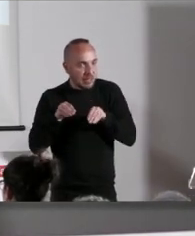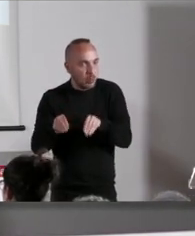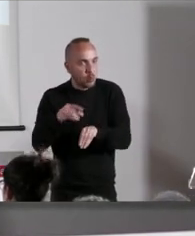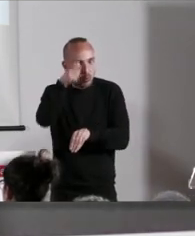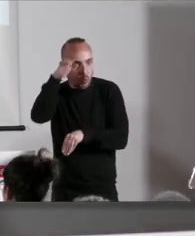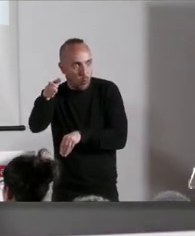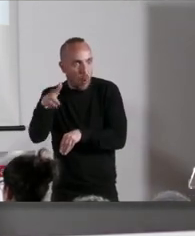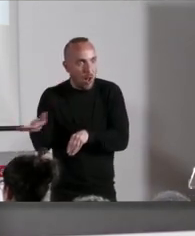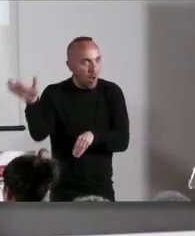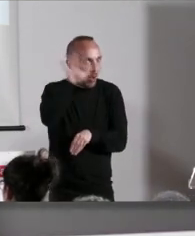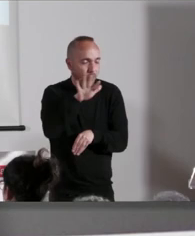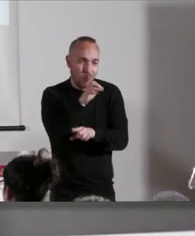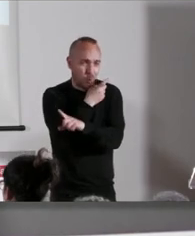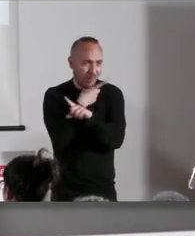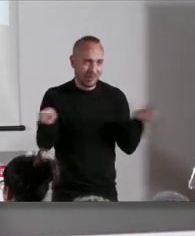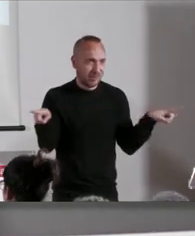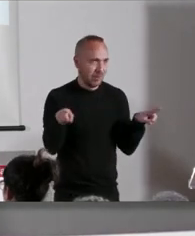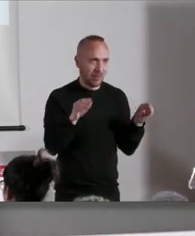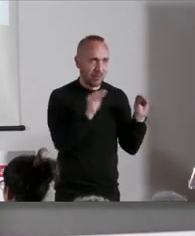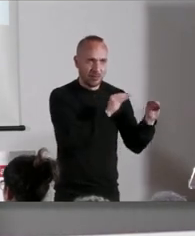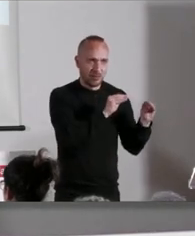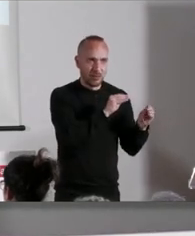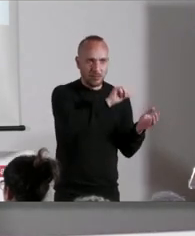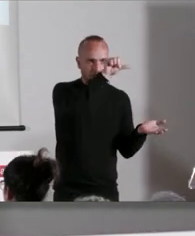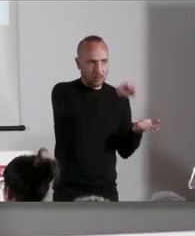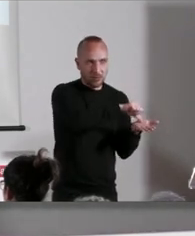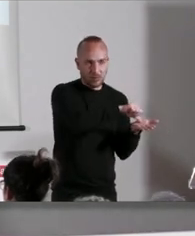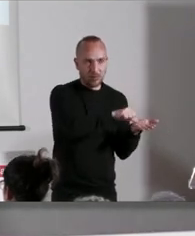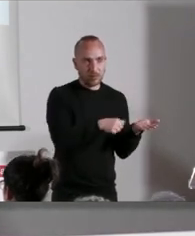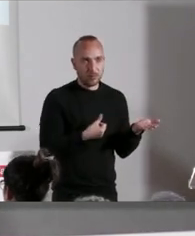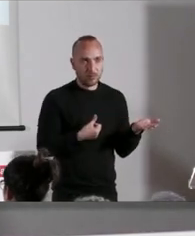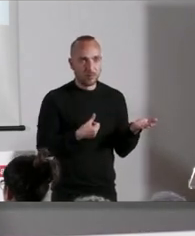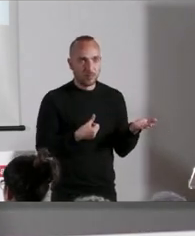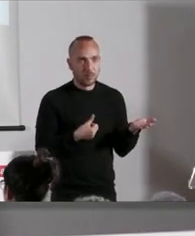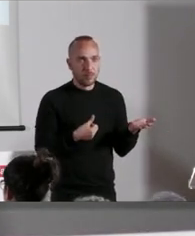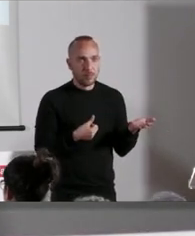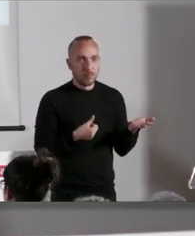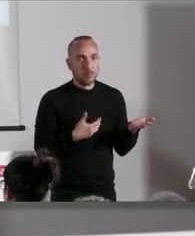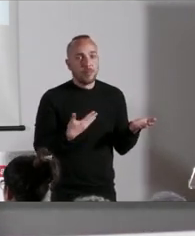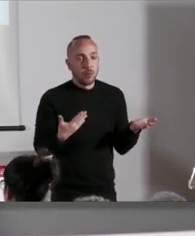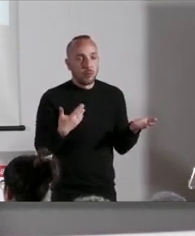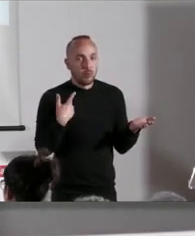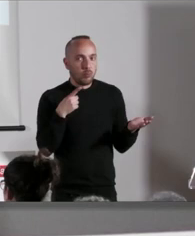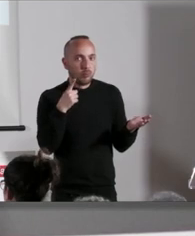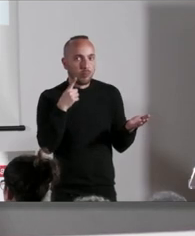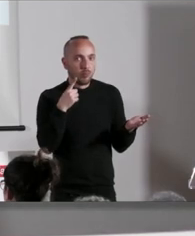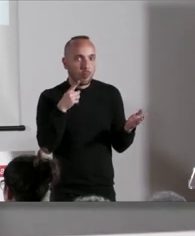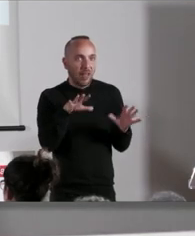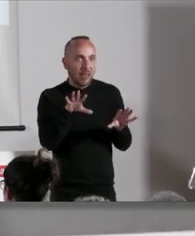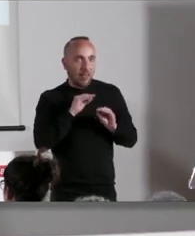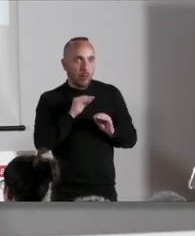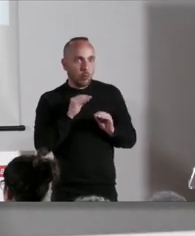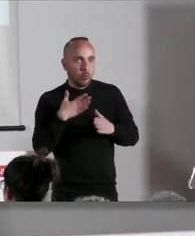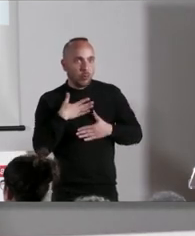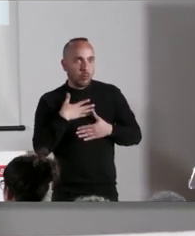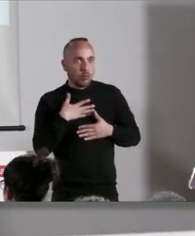distintas a las que se puedan tener en las zonas urbanas y entendemos y queremos que nuestras